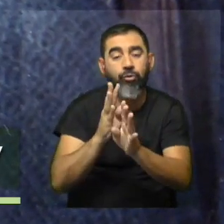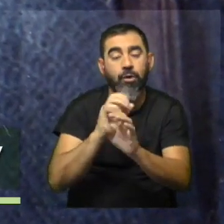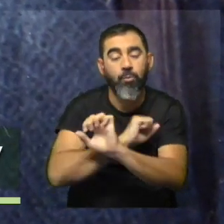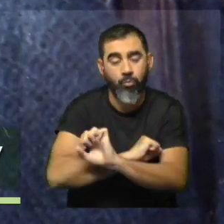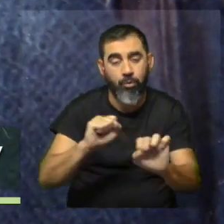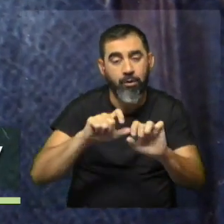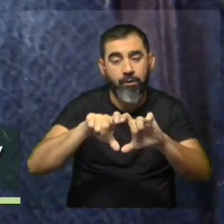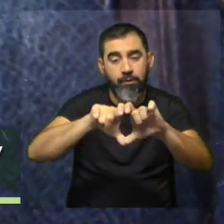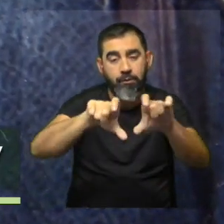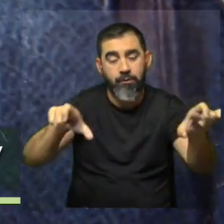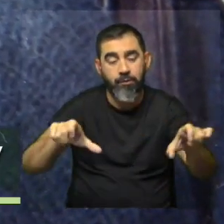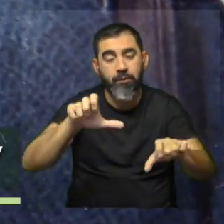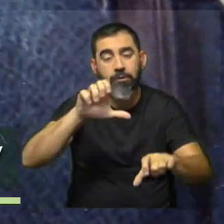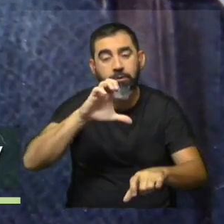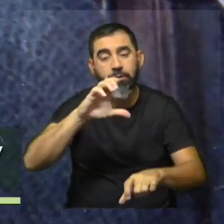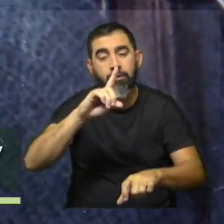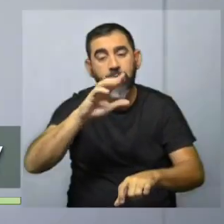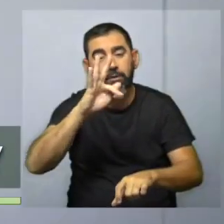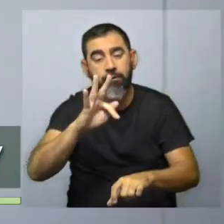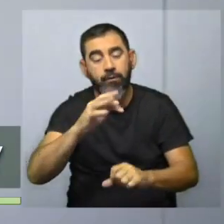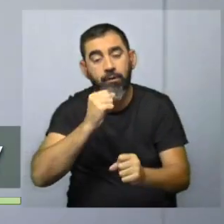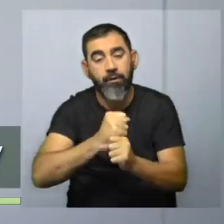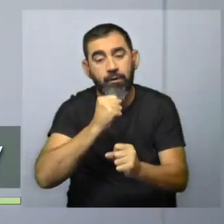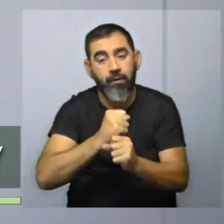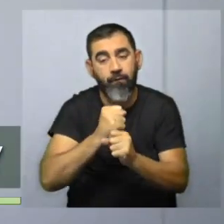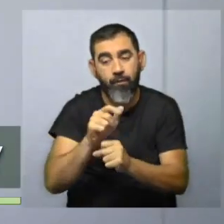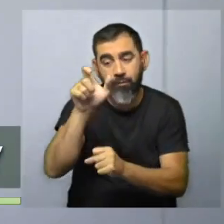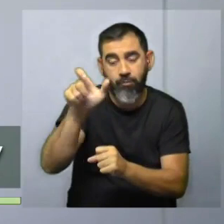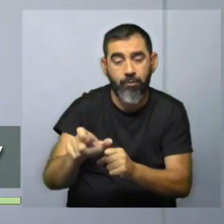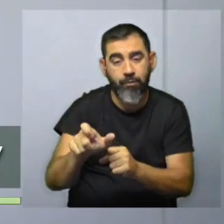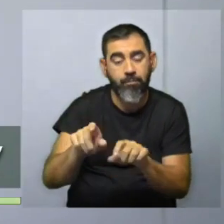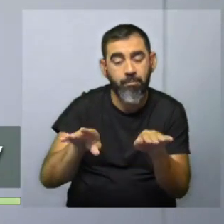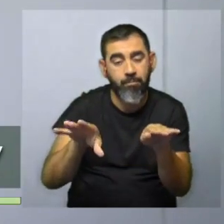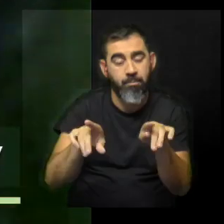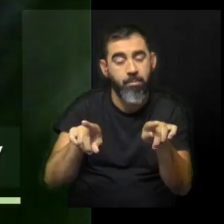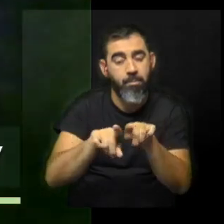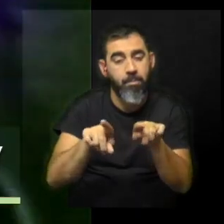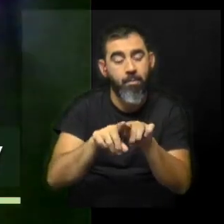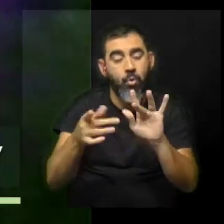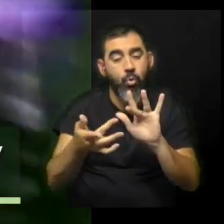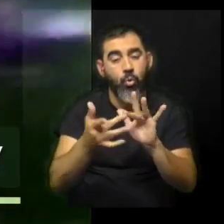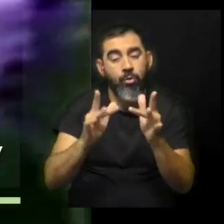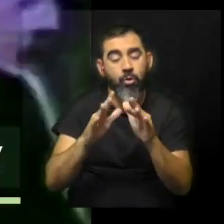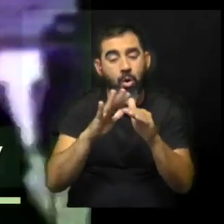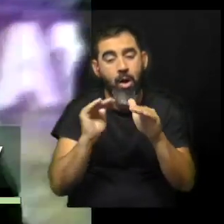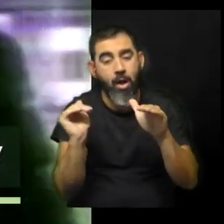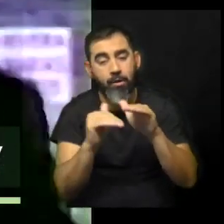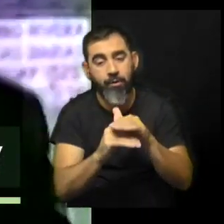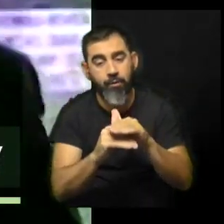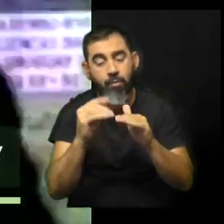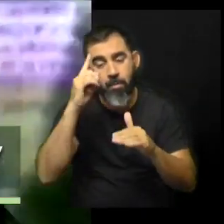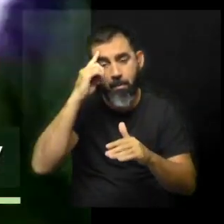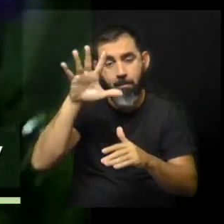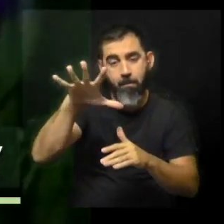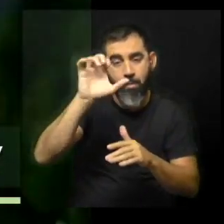del CDF. El trabajo de Aldo Garay y los que vendrán tiene como denominador común el vínculo con el archivo, la evocación de la memoria